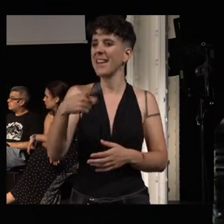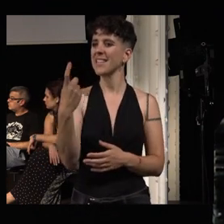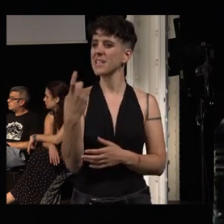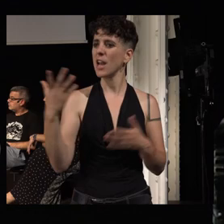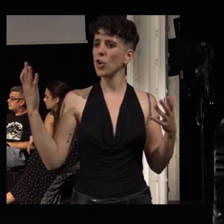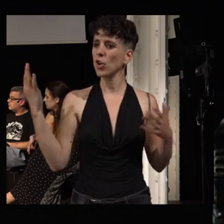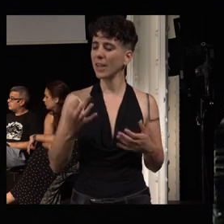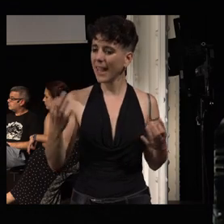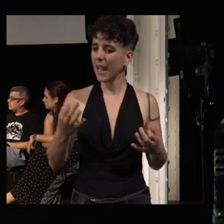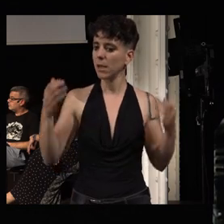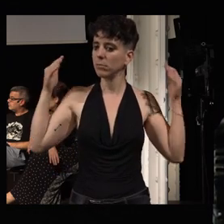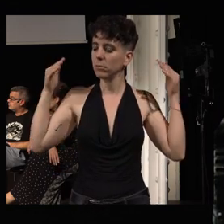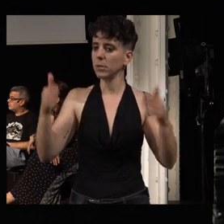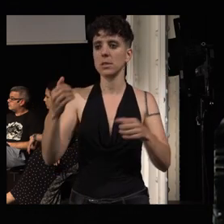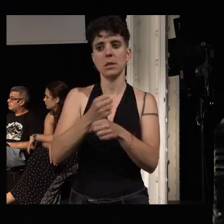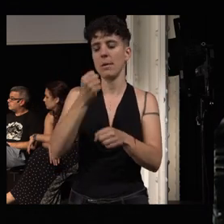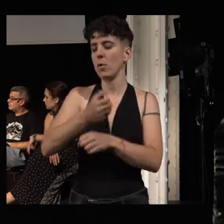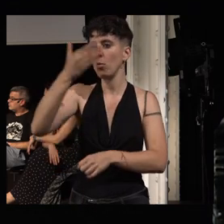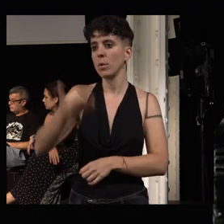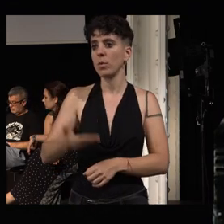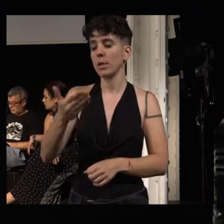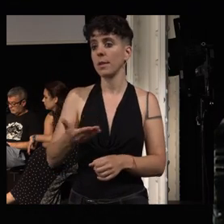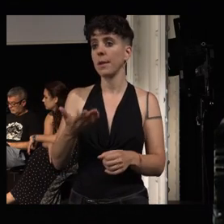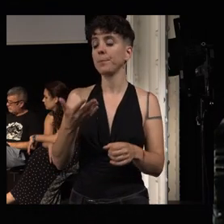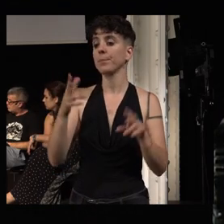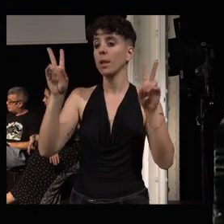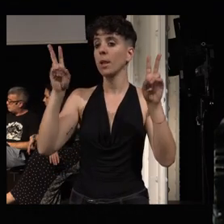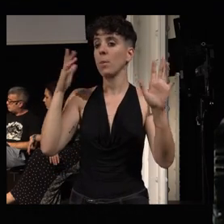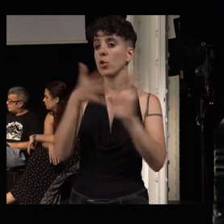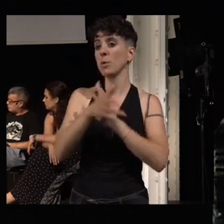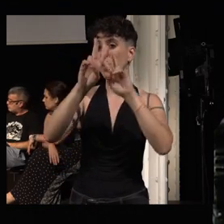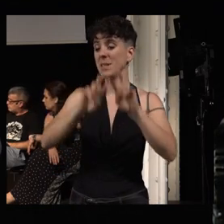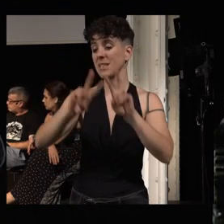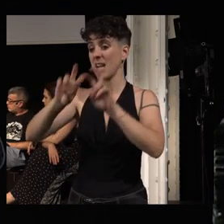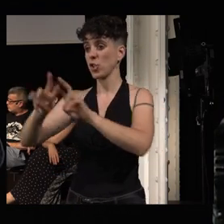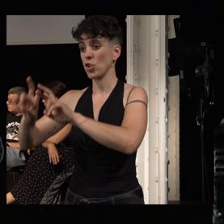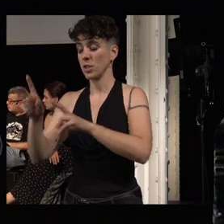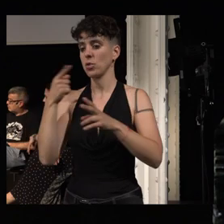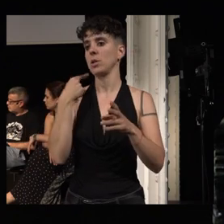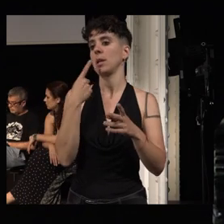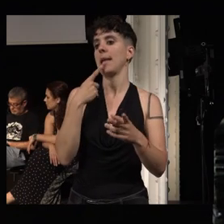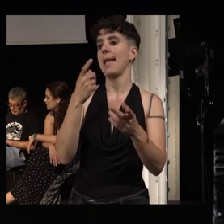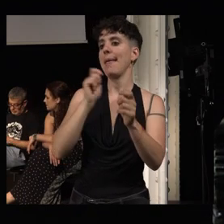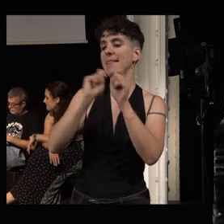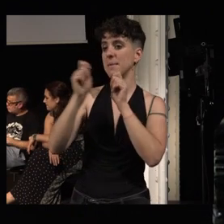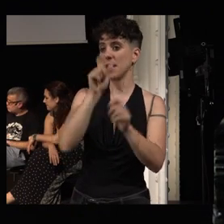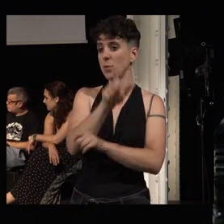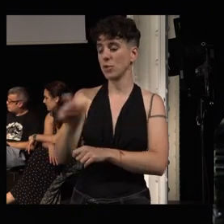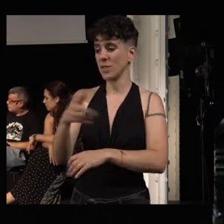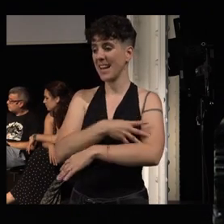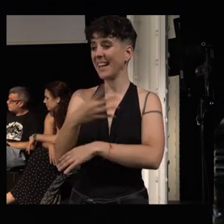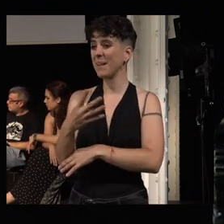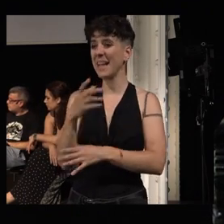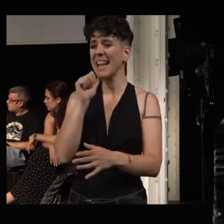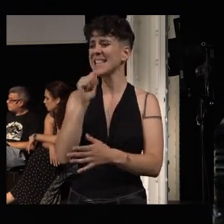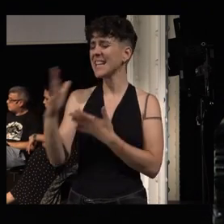es una tarea muy importante, ¿no? De hecho, cuando he entrevistado por temas de investigación a otras personas LGTB, que es en lo que suelo trabajar, casi todos y casi todas de ellas